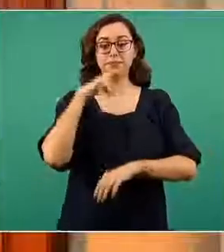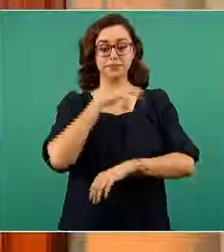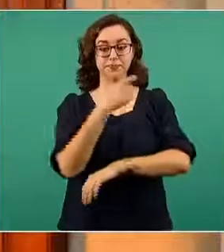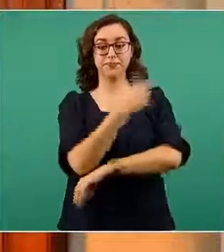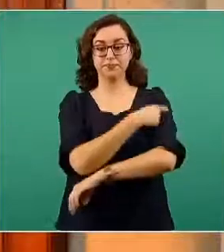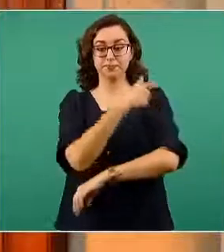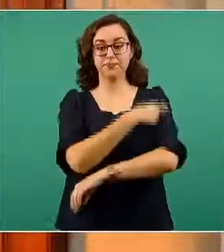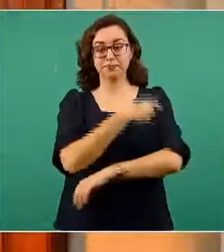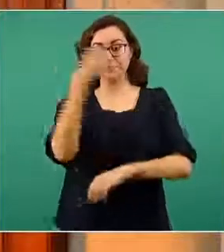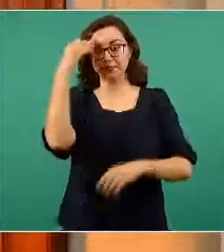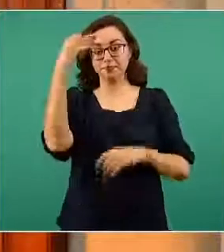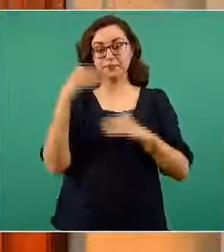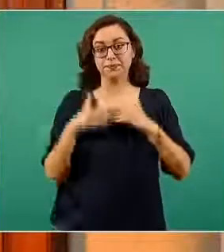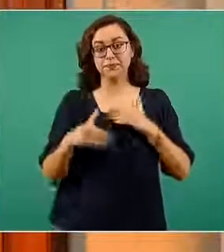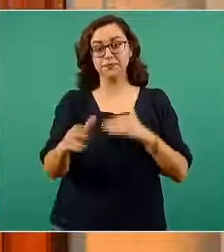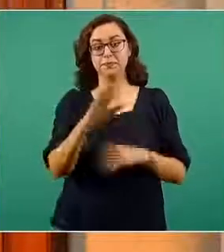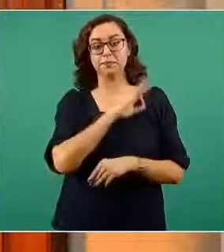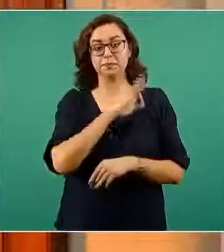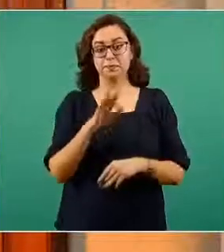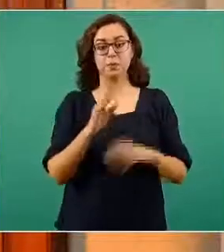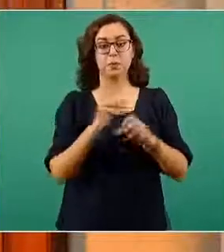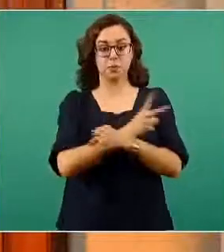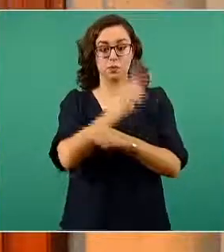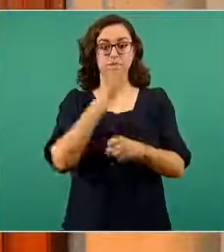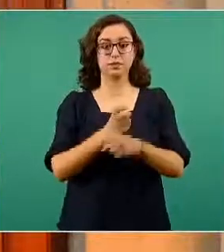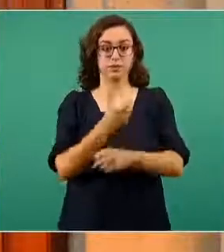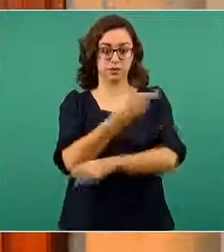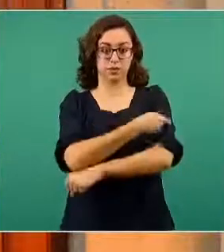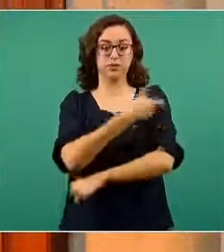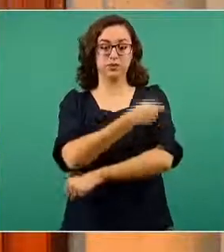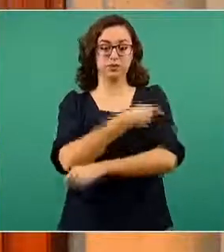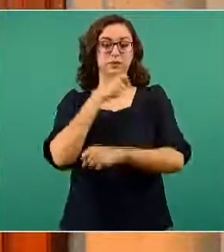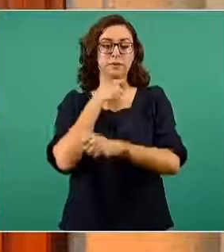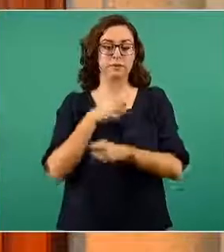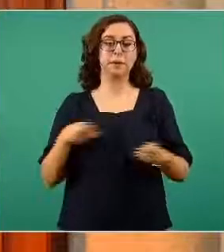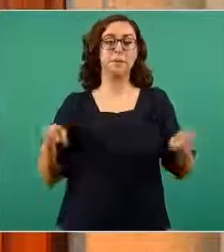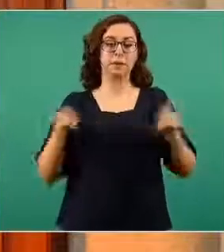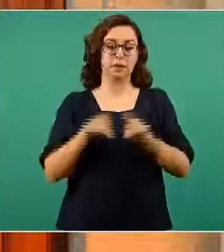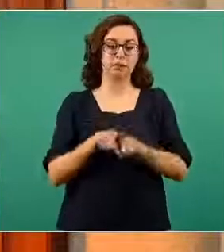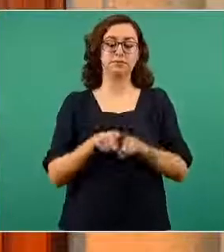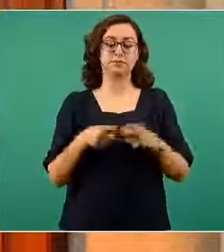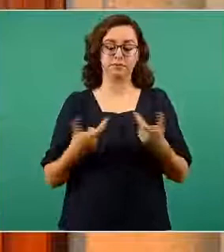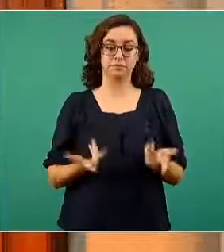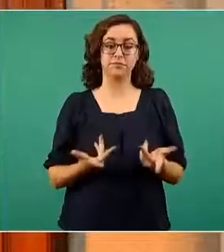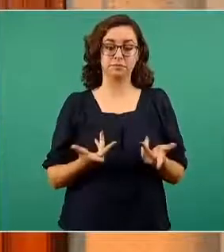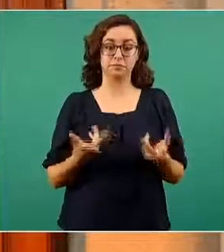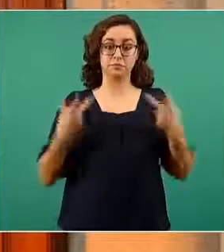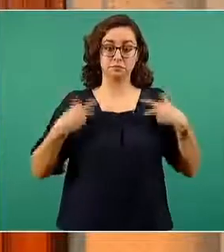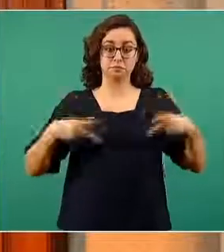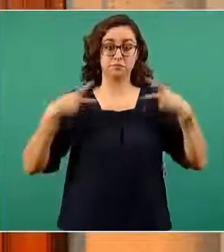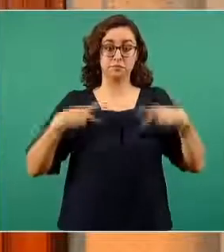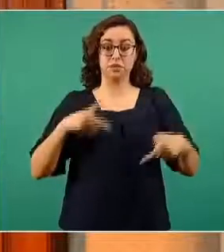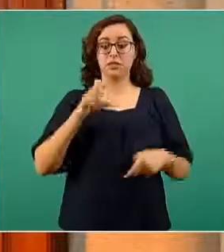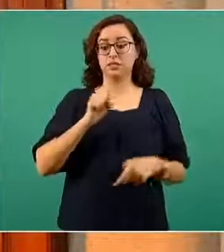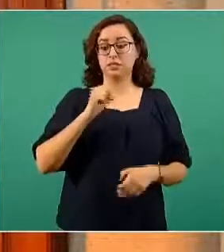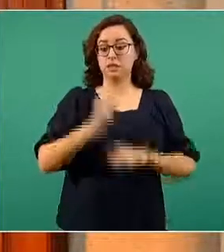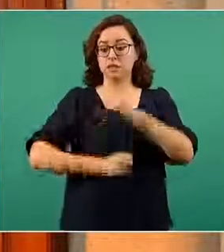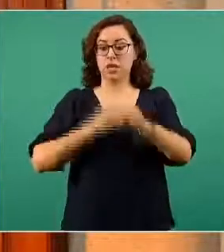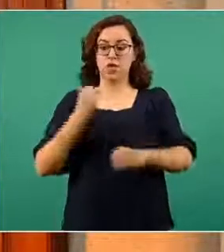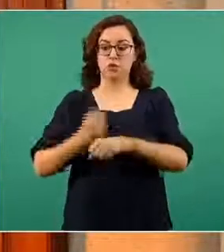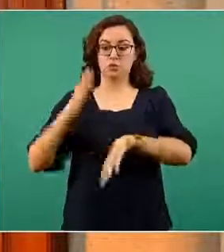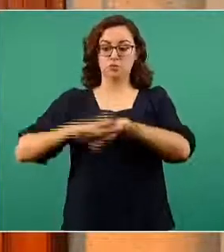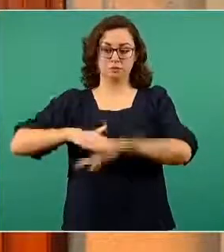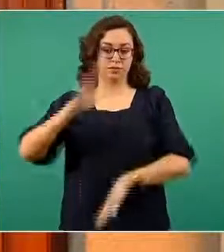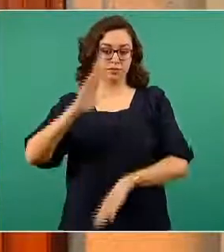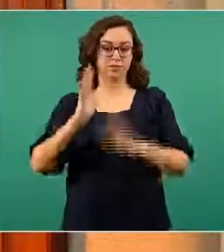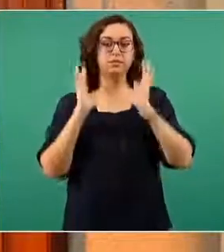para poder recibir la segunda dosis, como ha sido la gran mayoría de personas de 60 años y más,